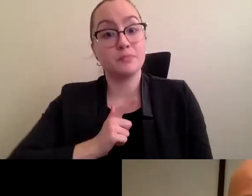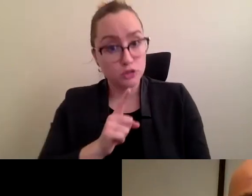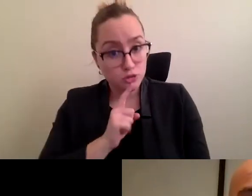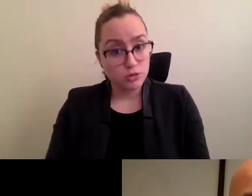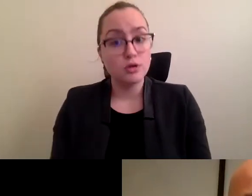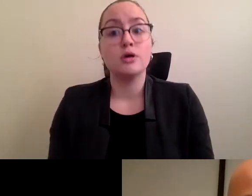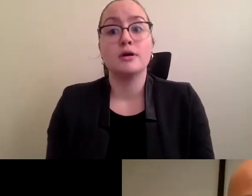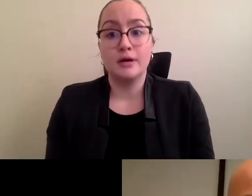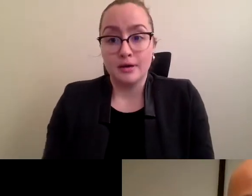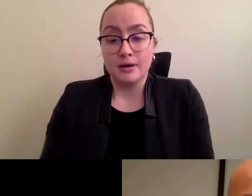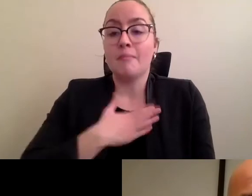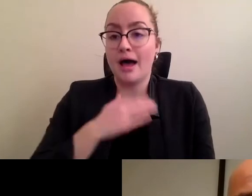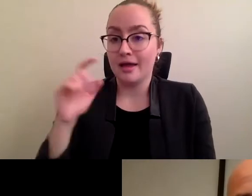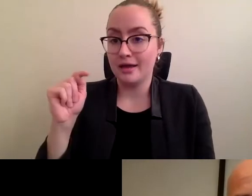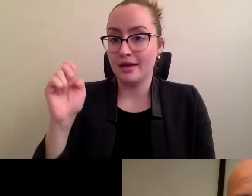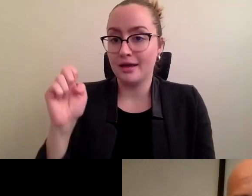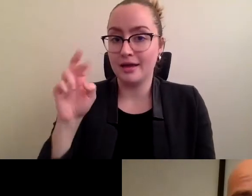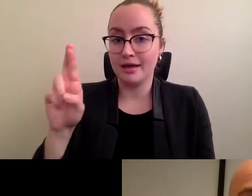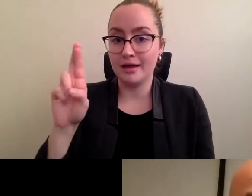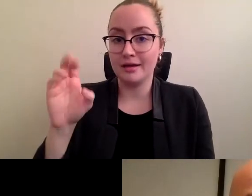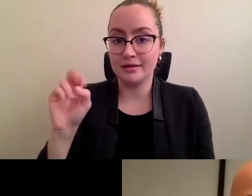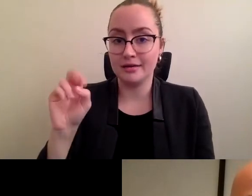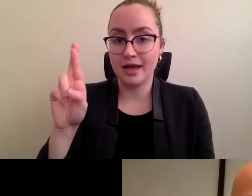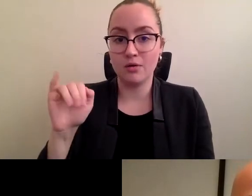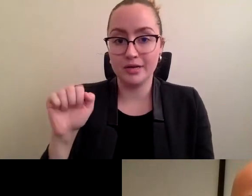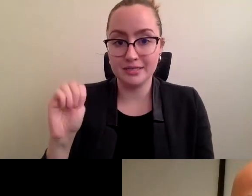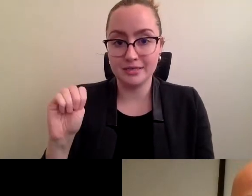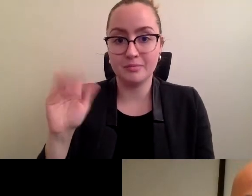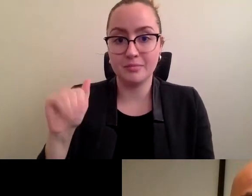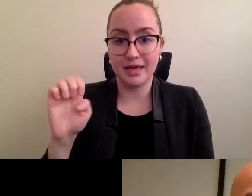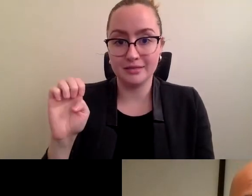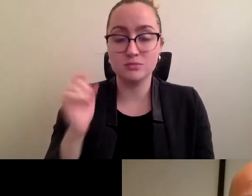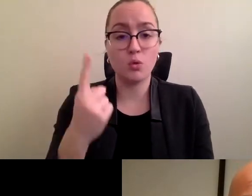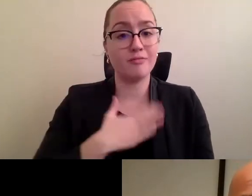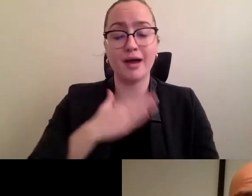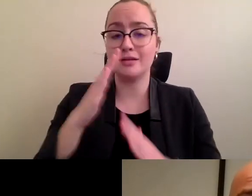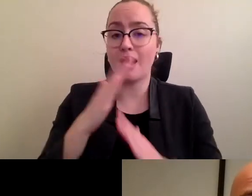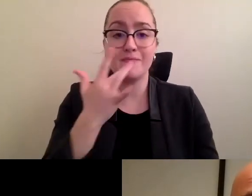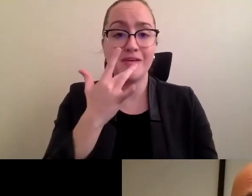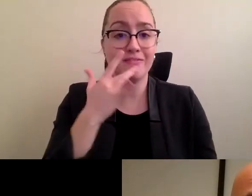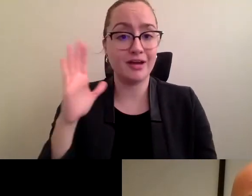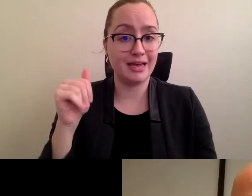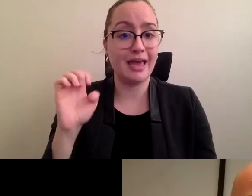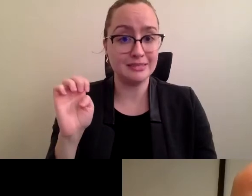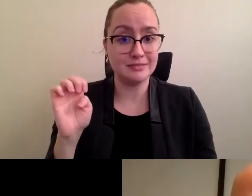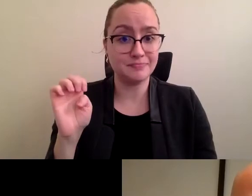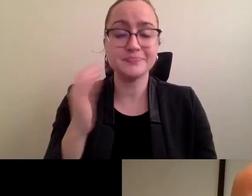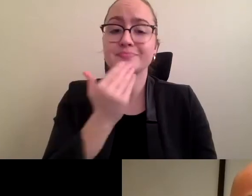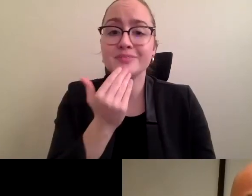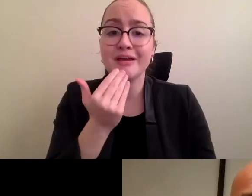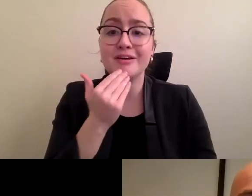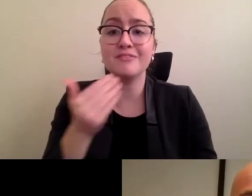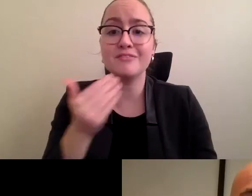Me parece que usted se está refiriendo a mi caso ahora que tengo ahora de terrorismo.